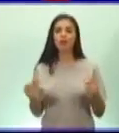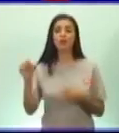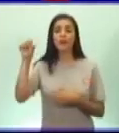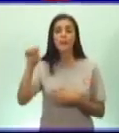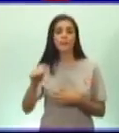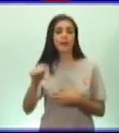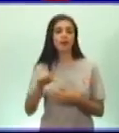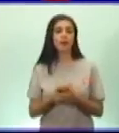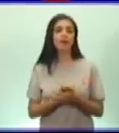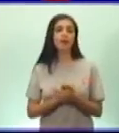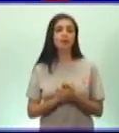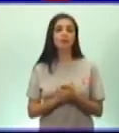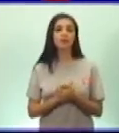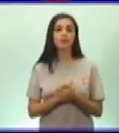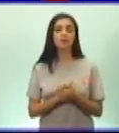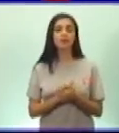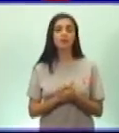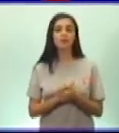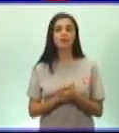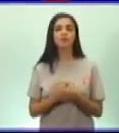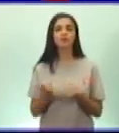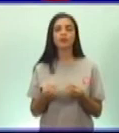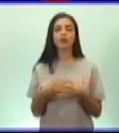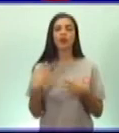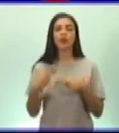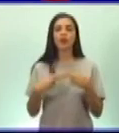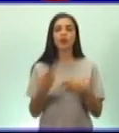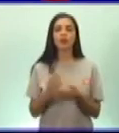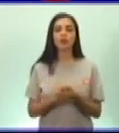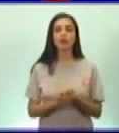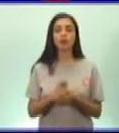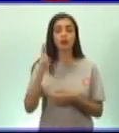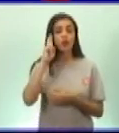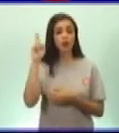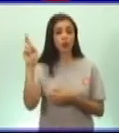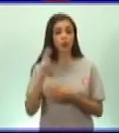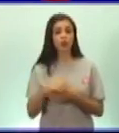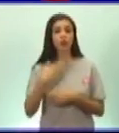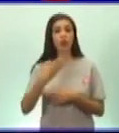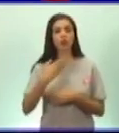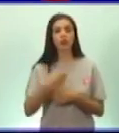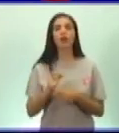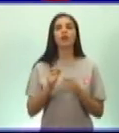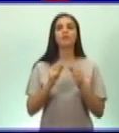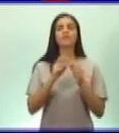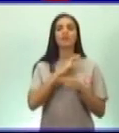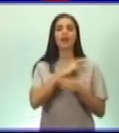dañinas que crea. Acuérdense que argumentar es dar razones.